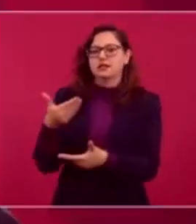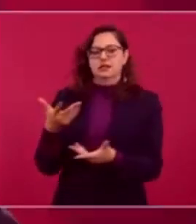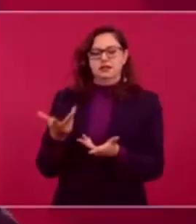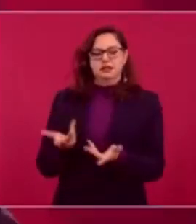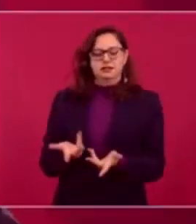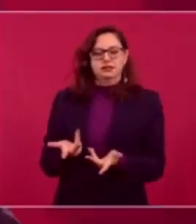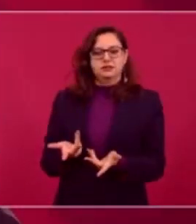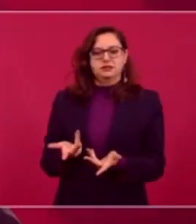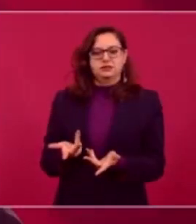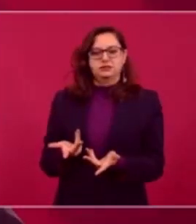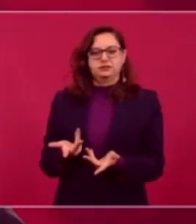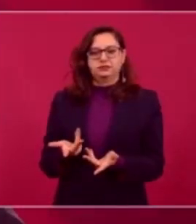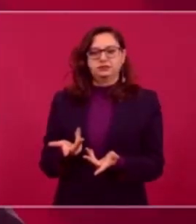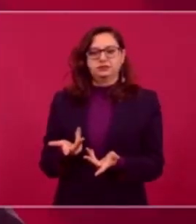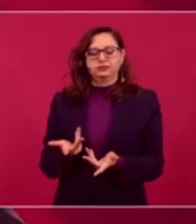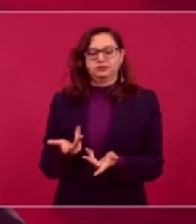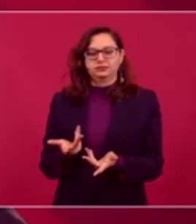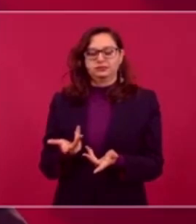revolucionar.